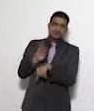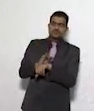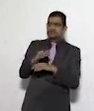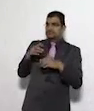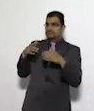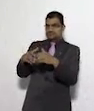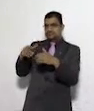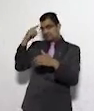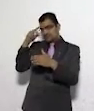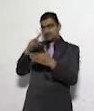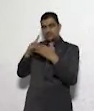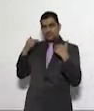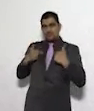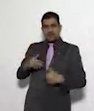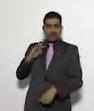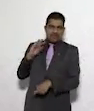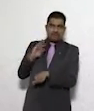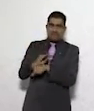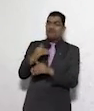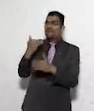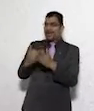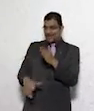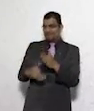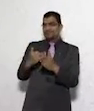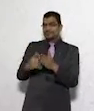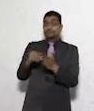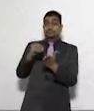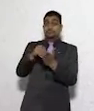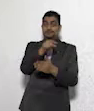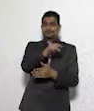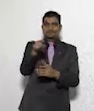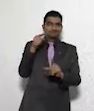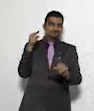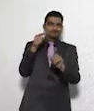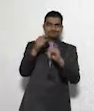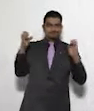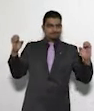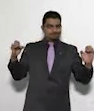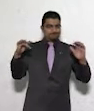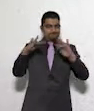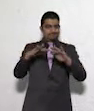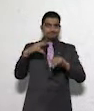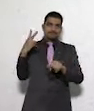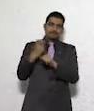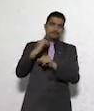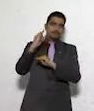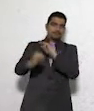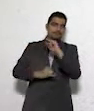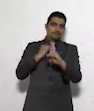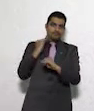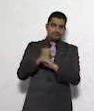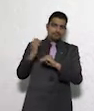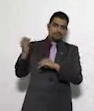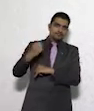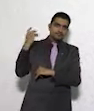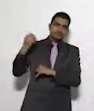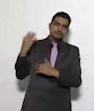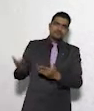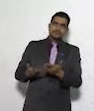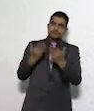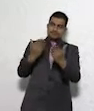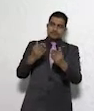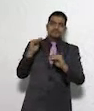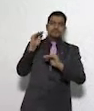derechos humanos. Y este es el motivo que nos reúne en esta segunda conferencia internacional